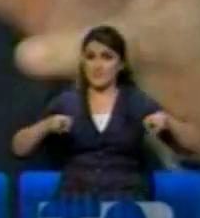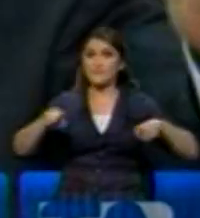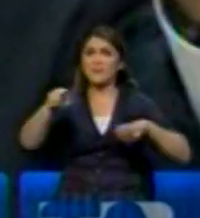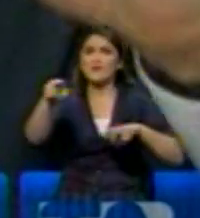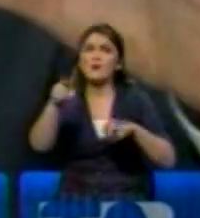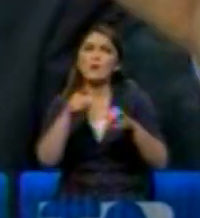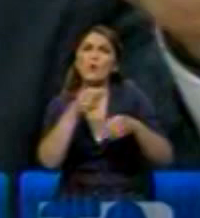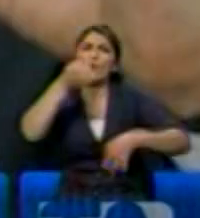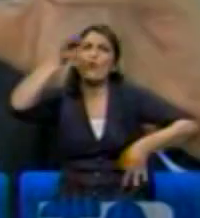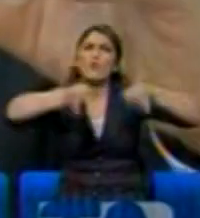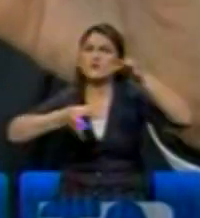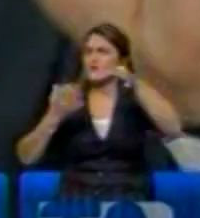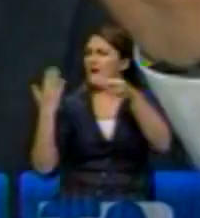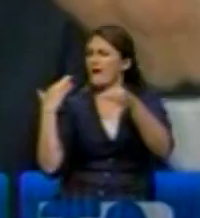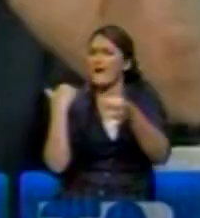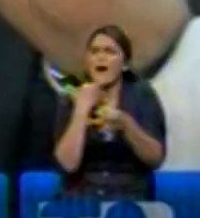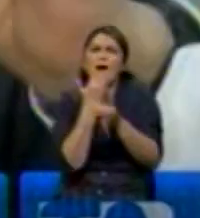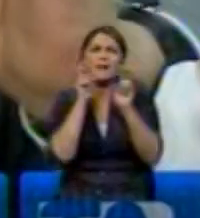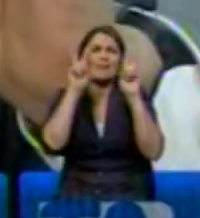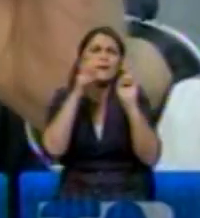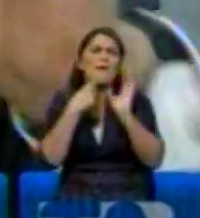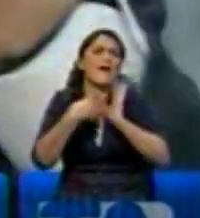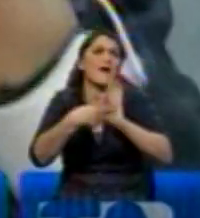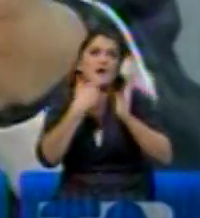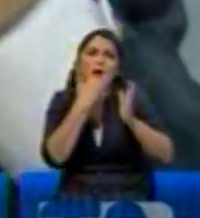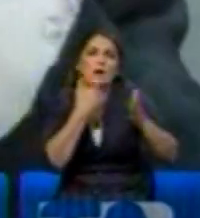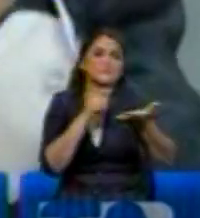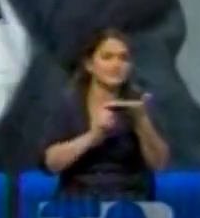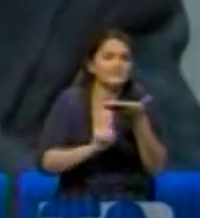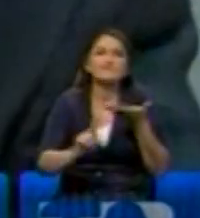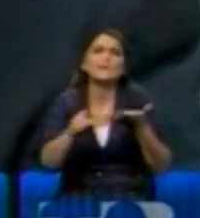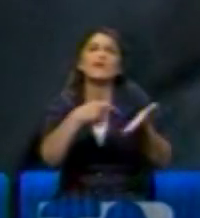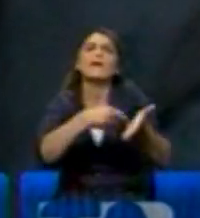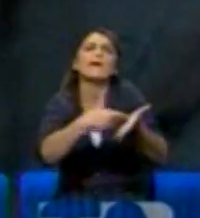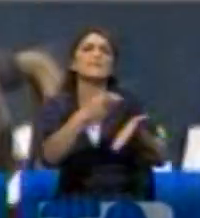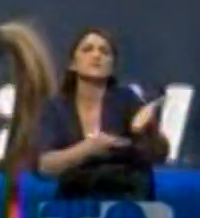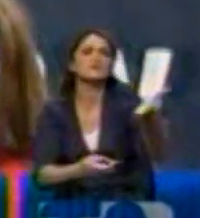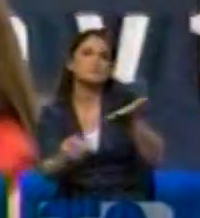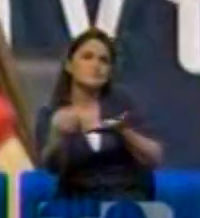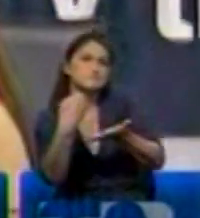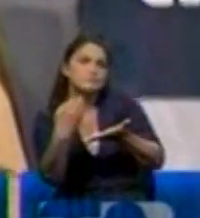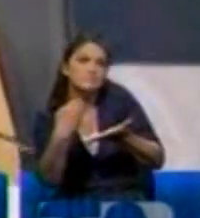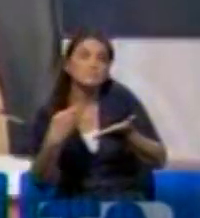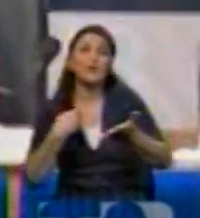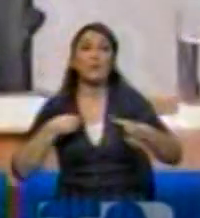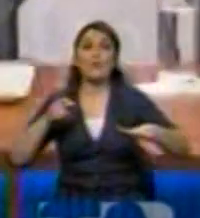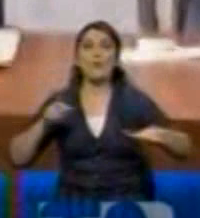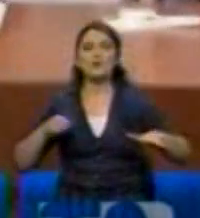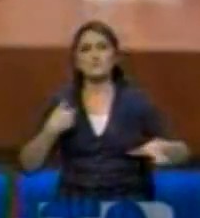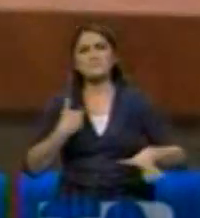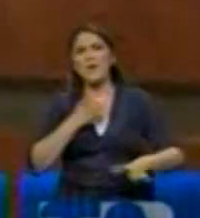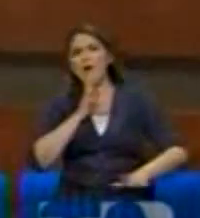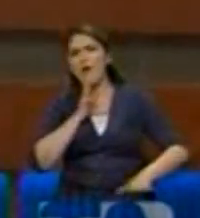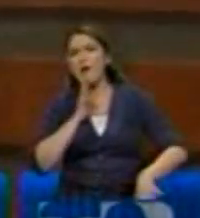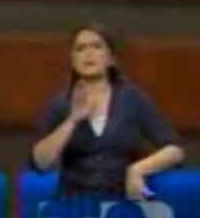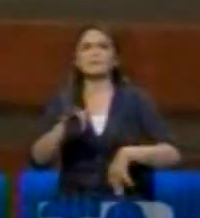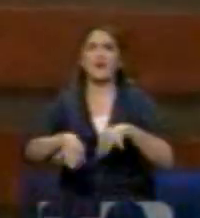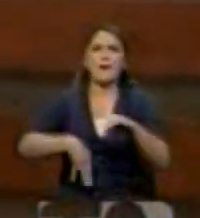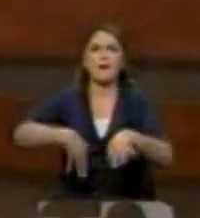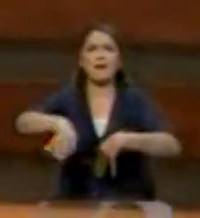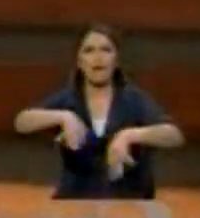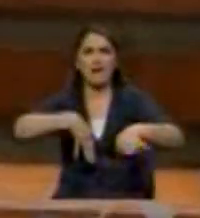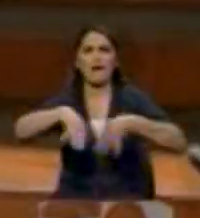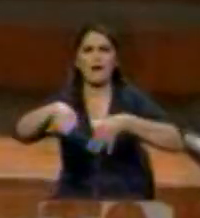exposición de cómo fue la motivación para dictar esa sentencia. El sorteo de las sentencias para revisión se realizó el